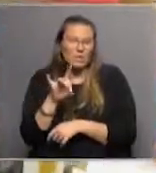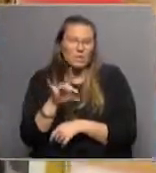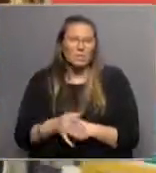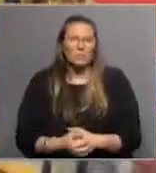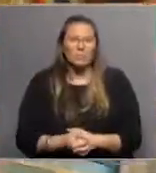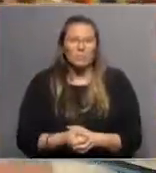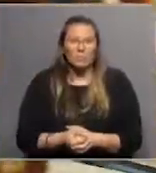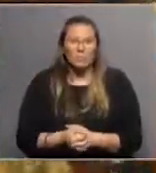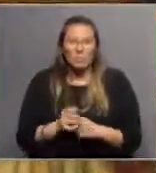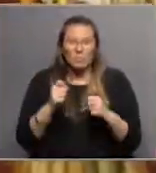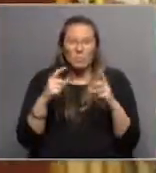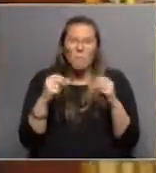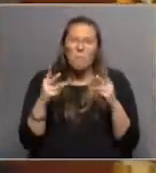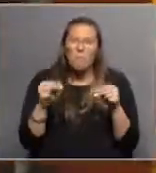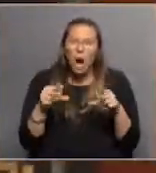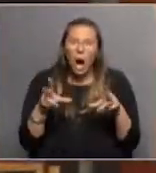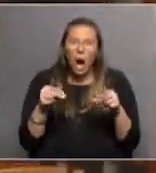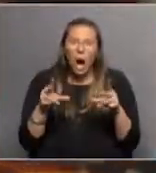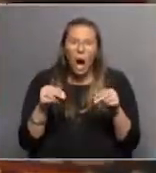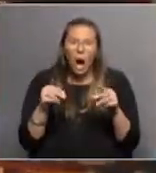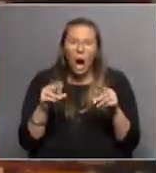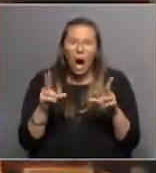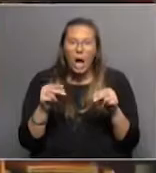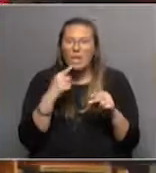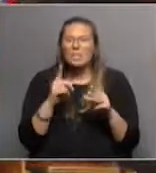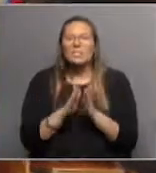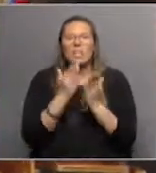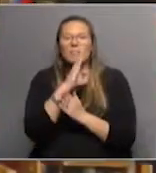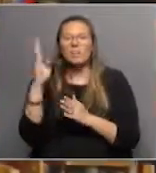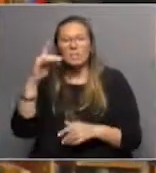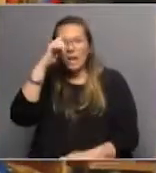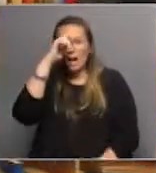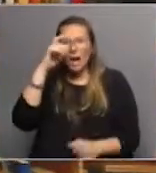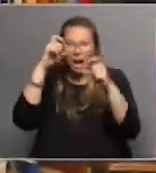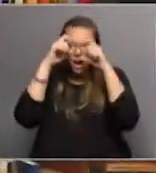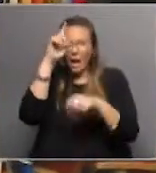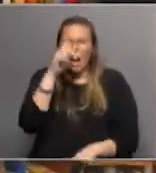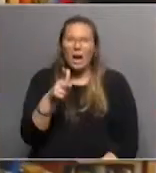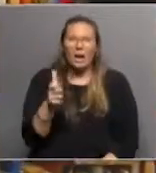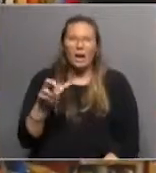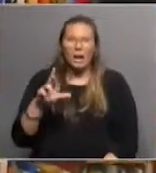Se asombran con esto y entonces dicen la librería Harry Potter, más las máscaras,